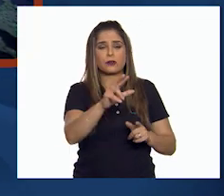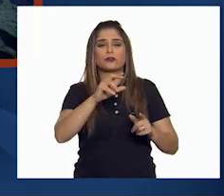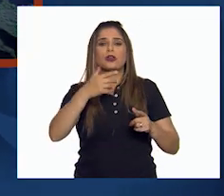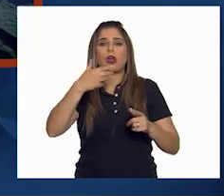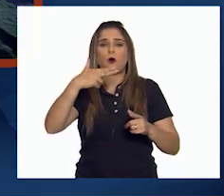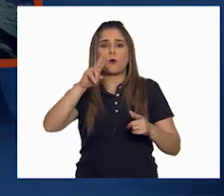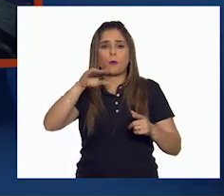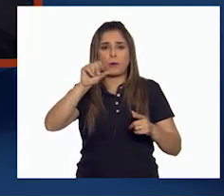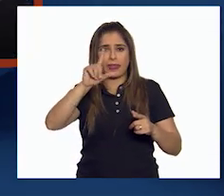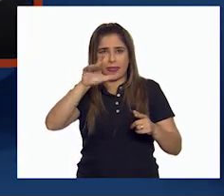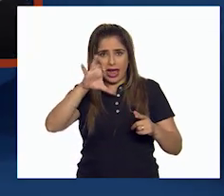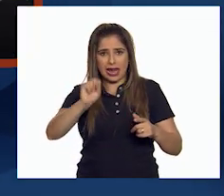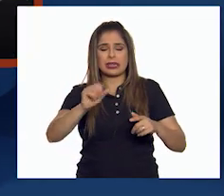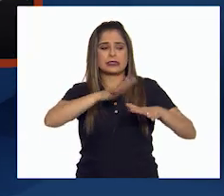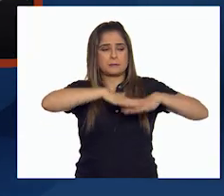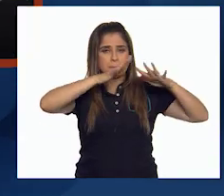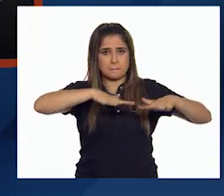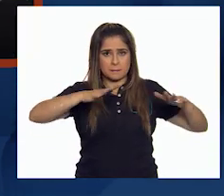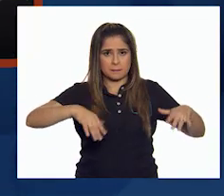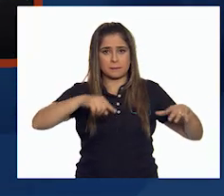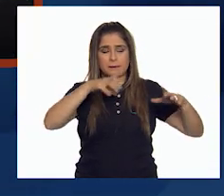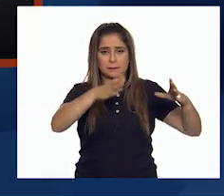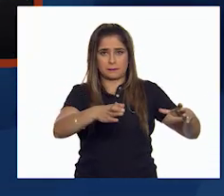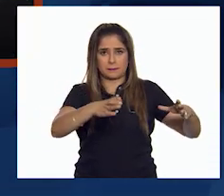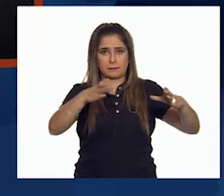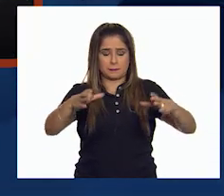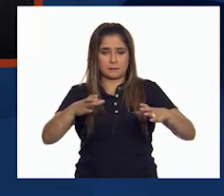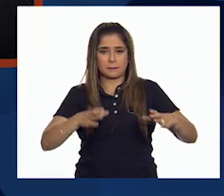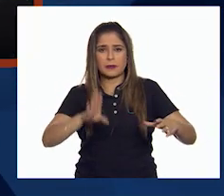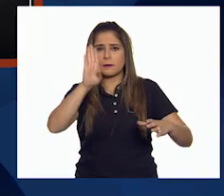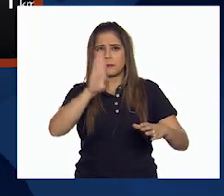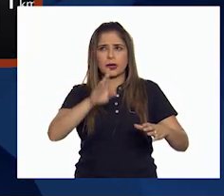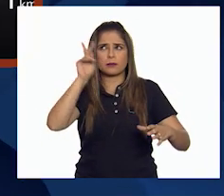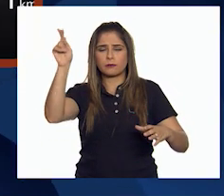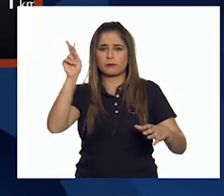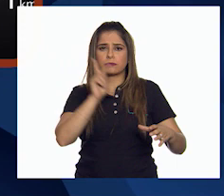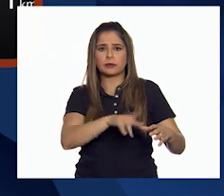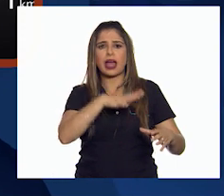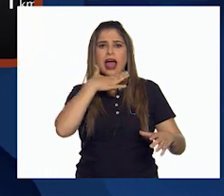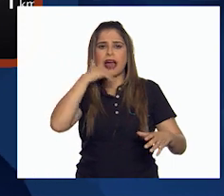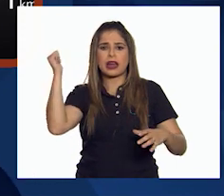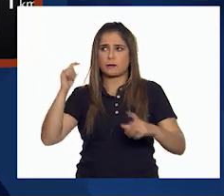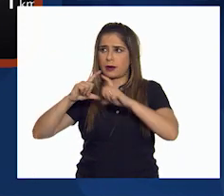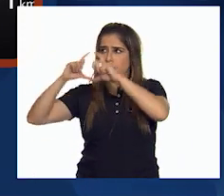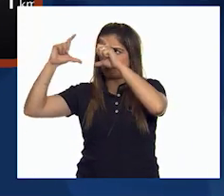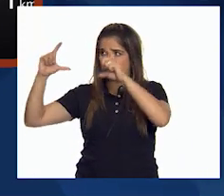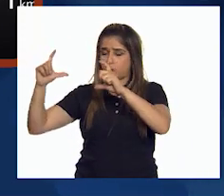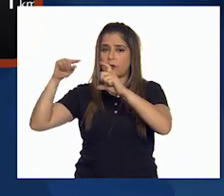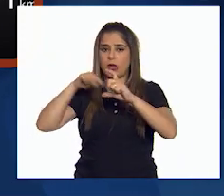humedales. Y equivale a una alberca del tamaño de Alemania con 1 kilómetro de profundidad.